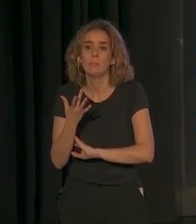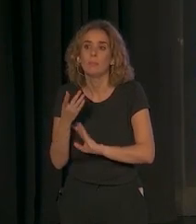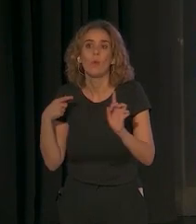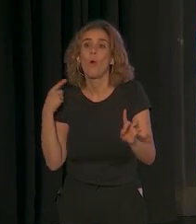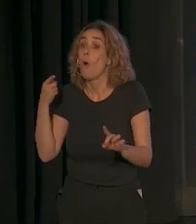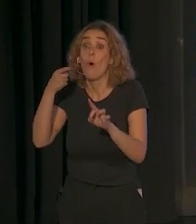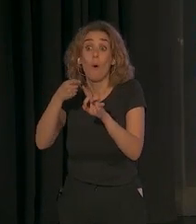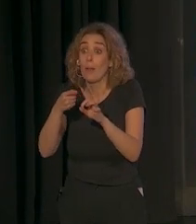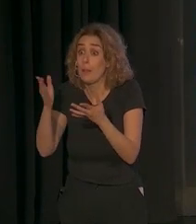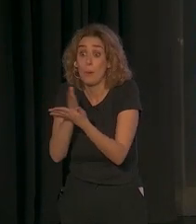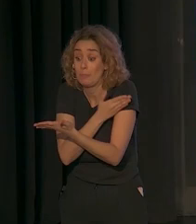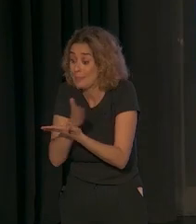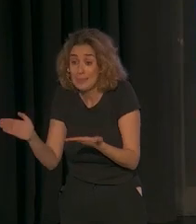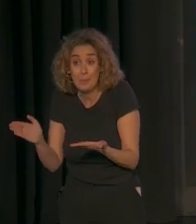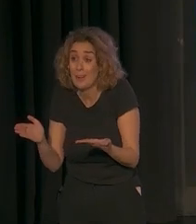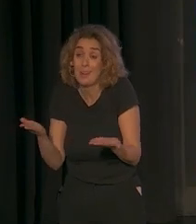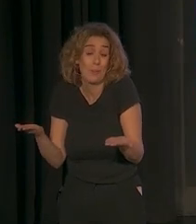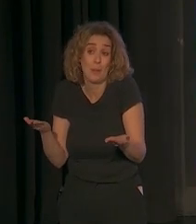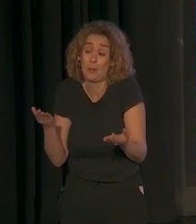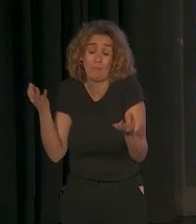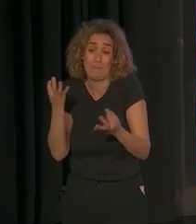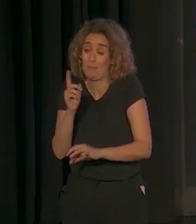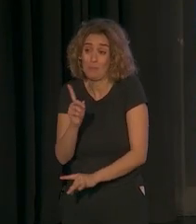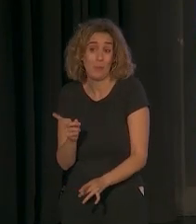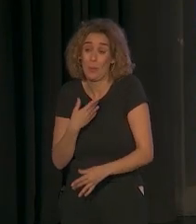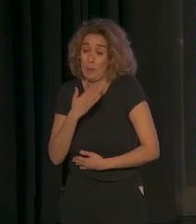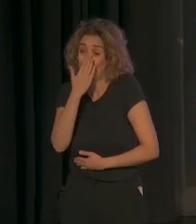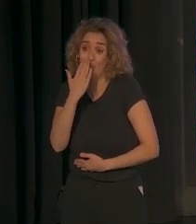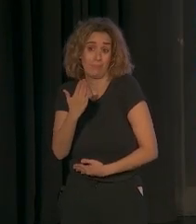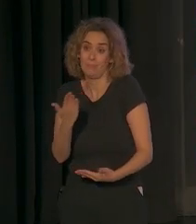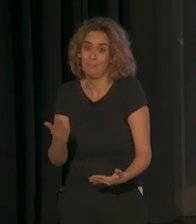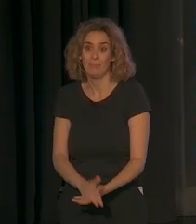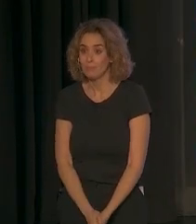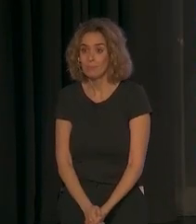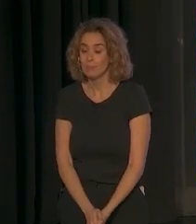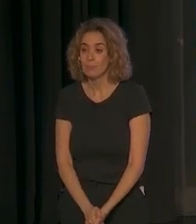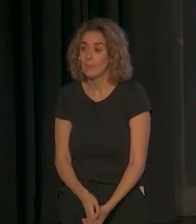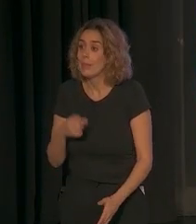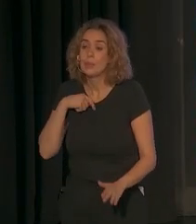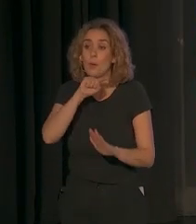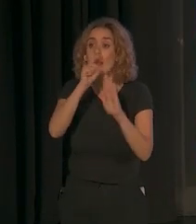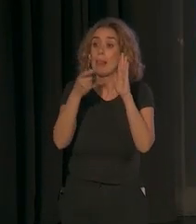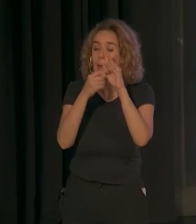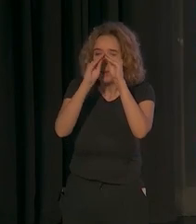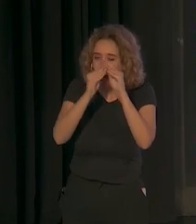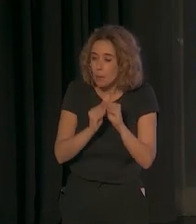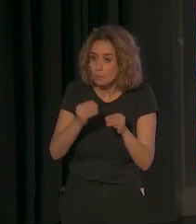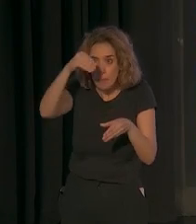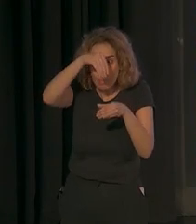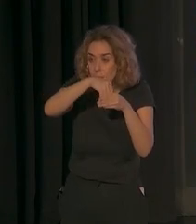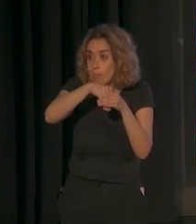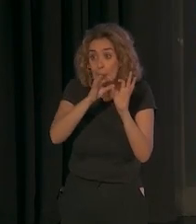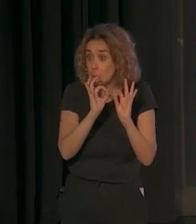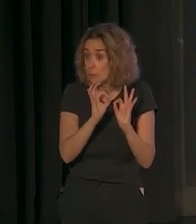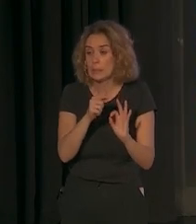para separarlo cuando no debería haber sido así, honestamente. Y eso está en nuestra legislación. Y